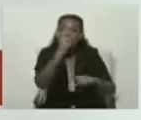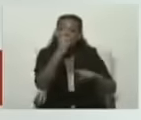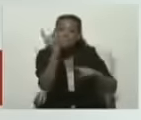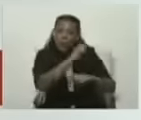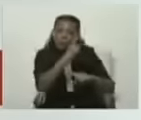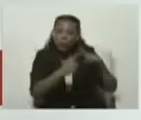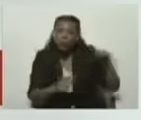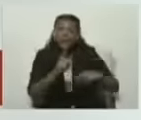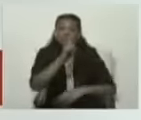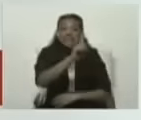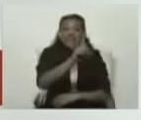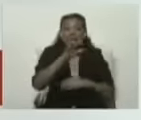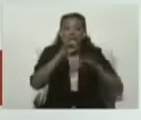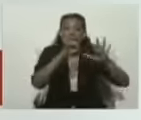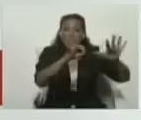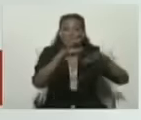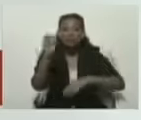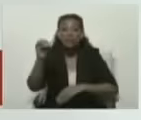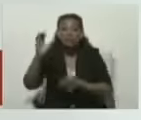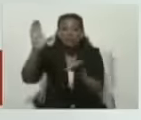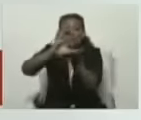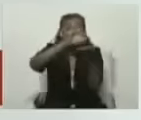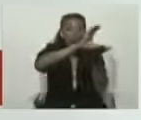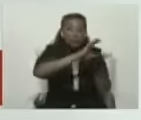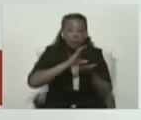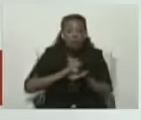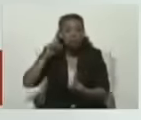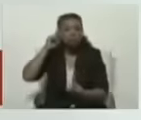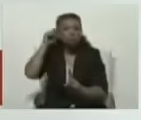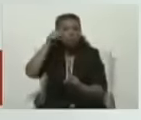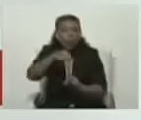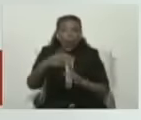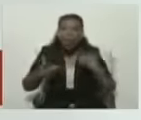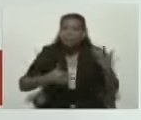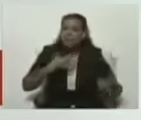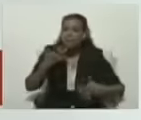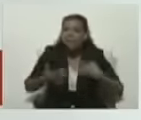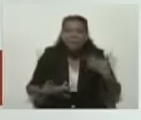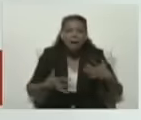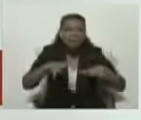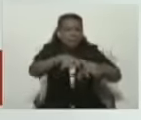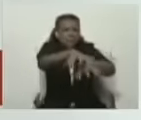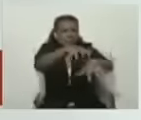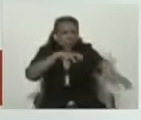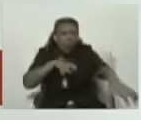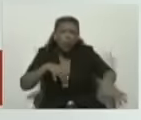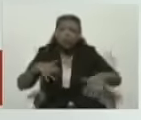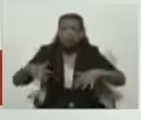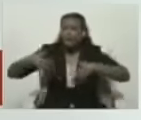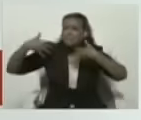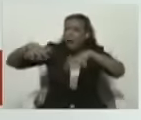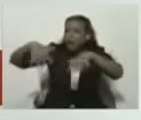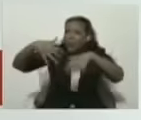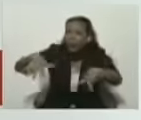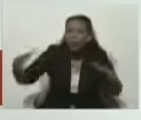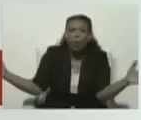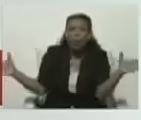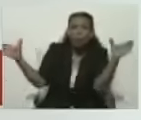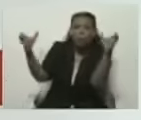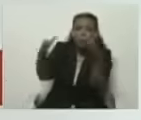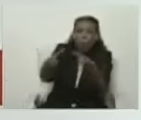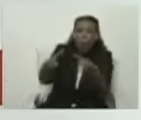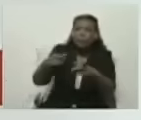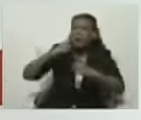de 180 ciudades con actividades de masas, con marchas, con concentraciones,